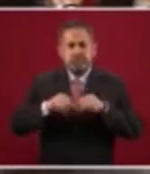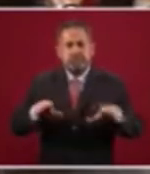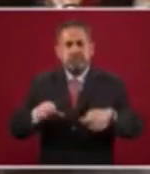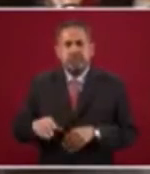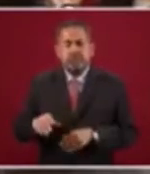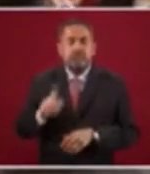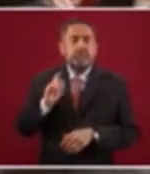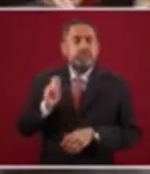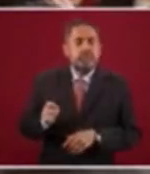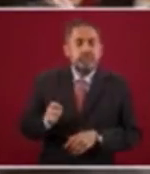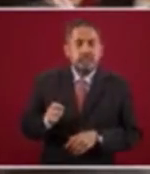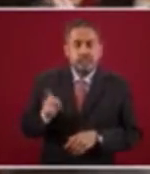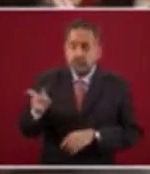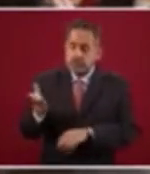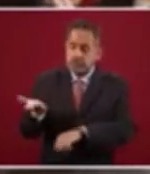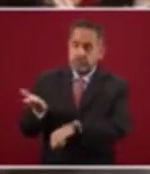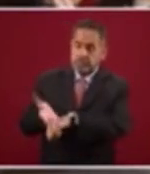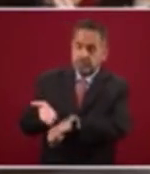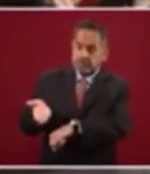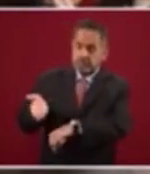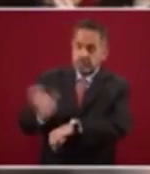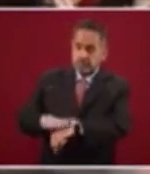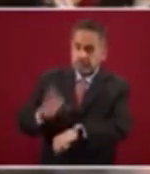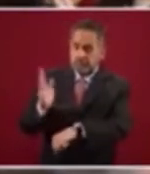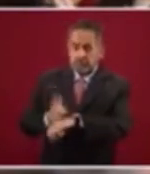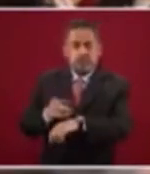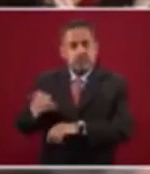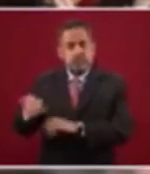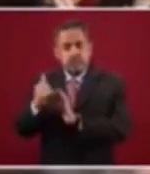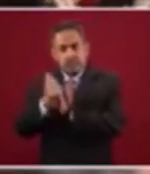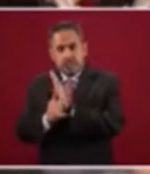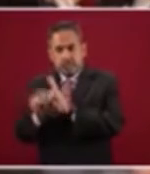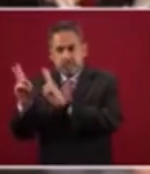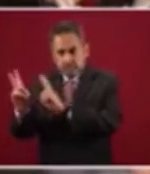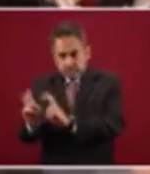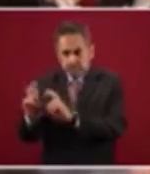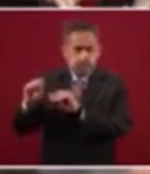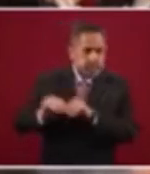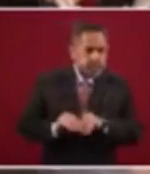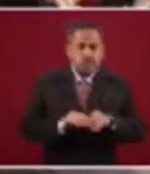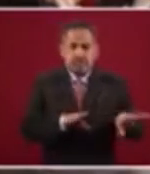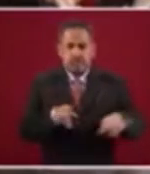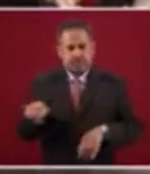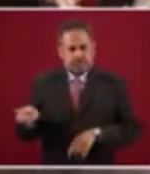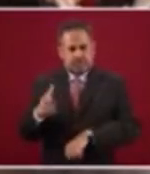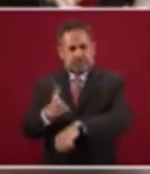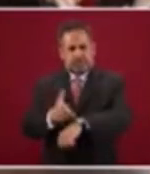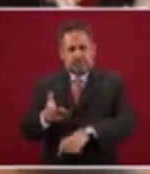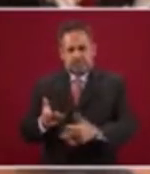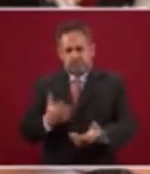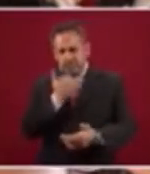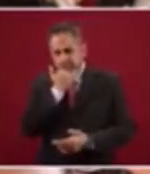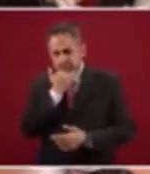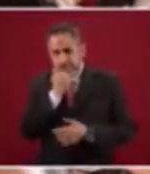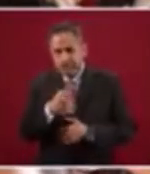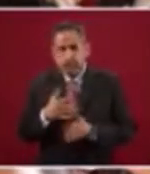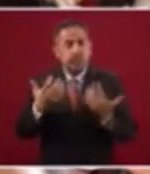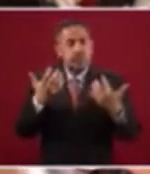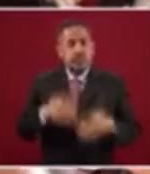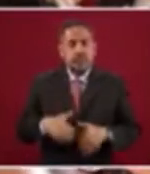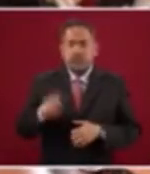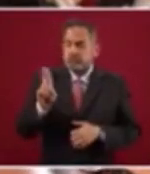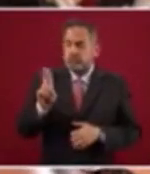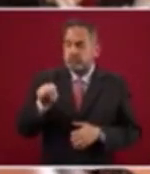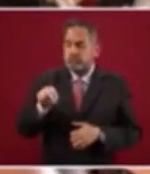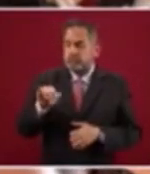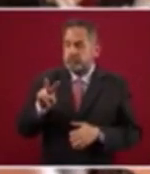habían sancionado videos de la presidencia. Y la empresa Univision